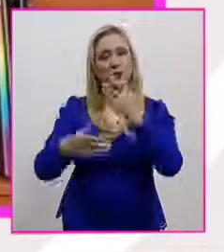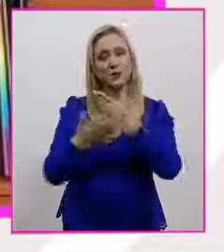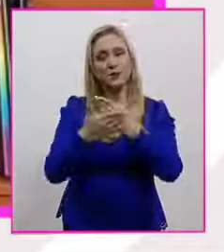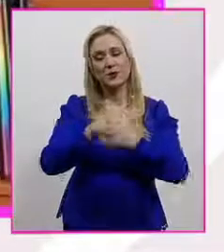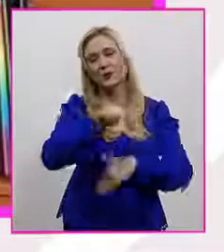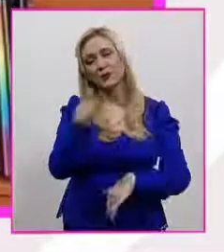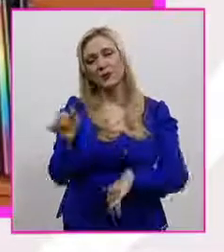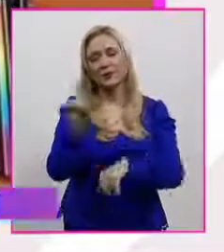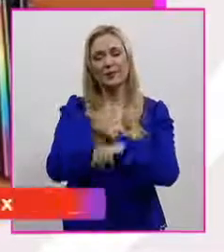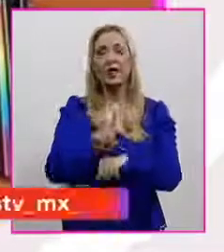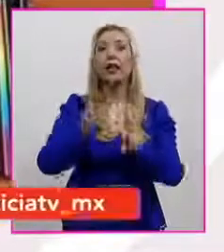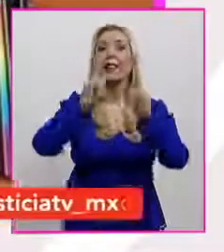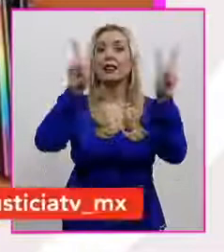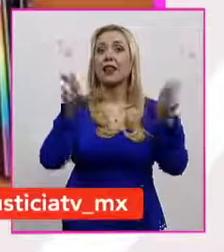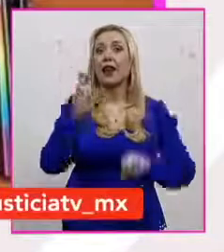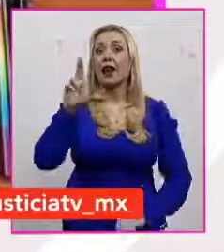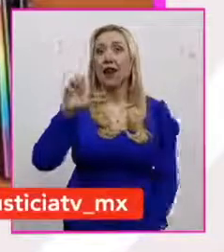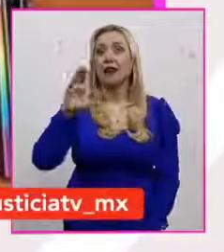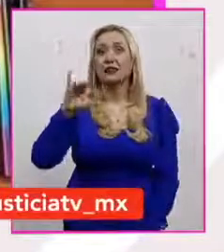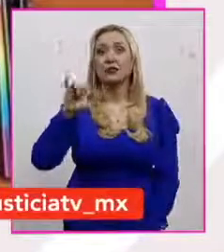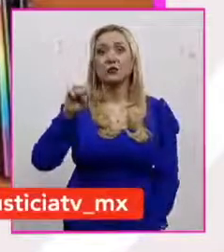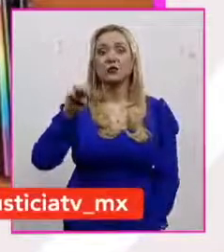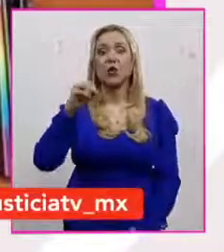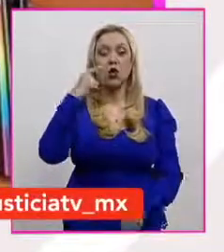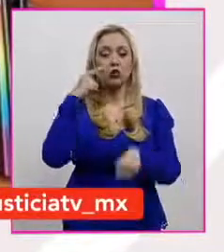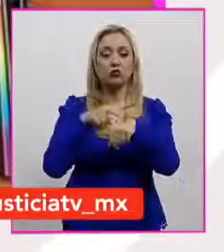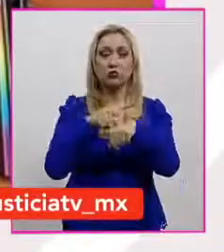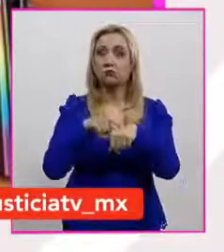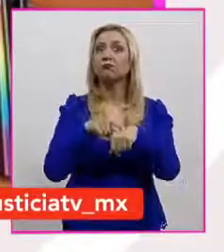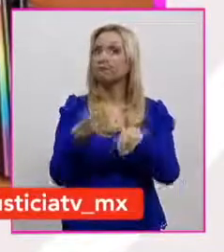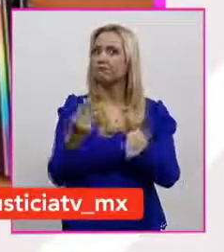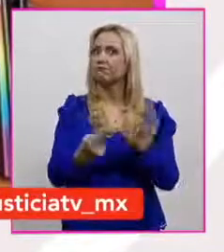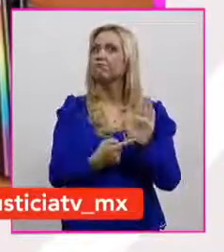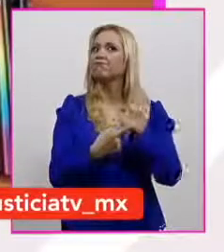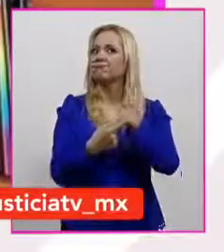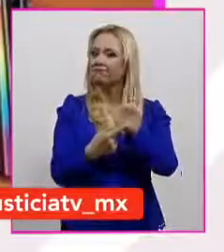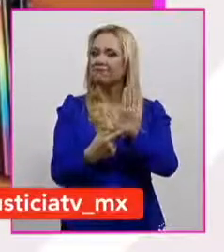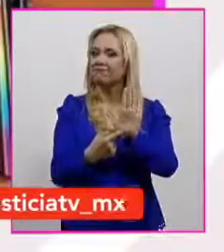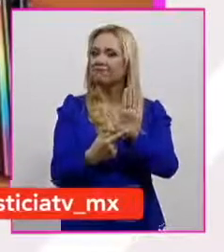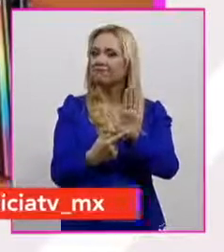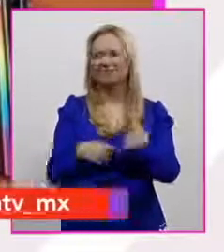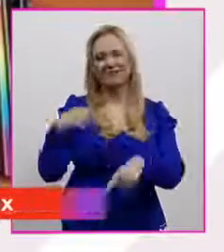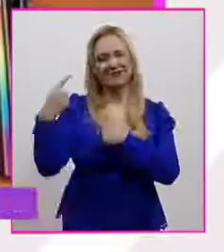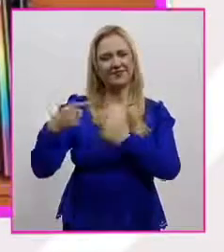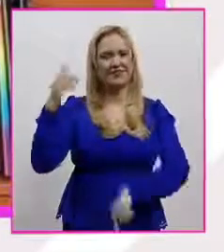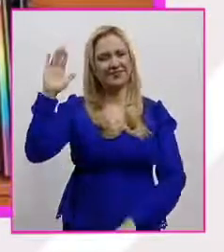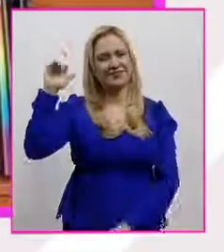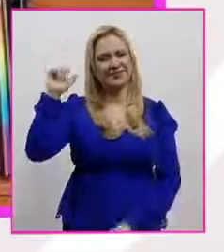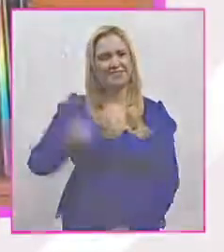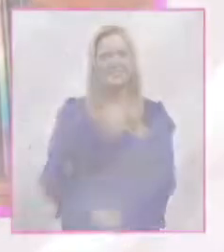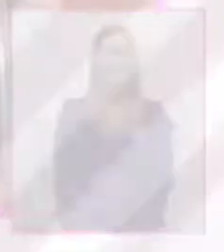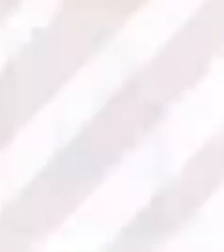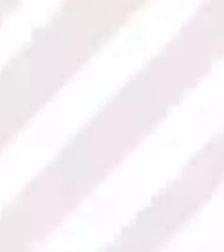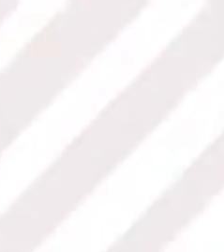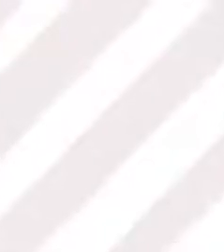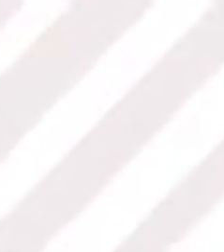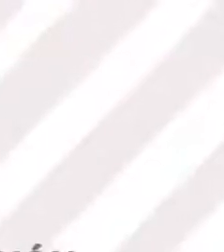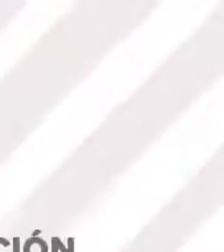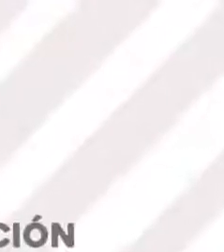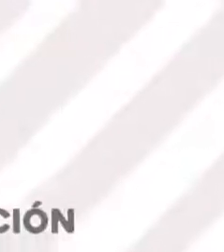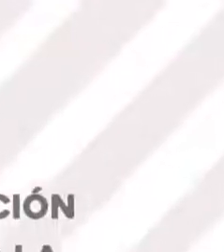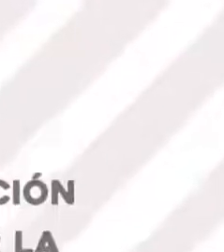que estamos hablando sobre racismo, porque el racismo sí existe y hay que hablar sobre ello. Nos vemos a la próxima. Gracias.